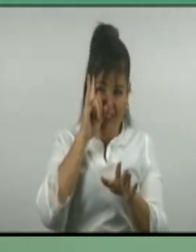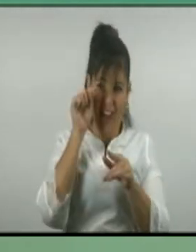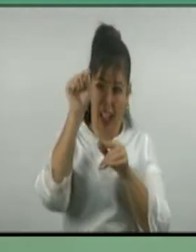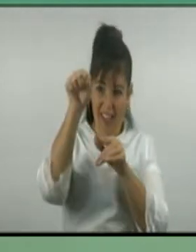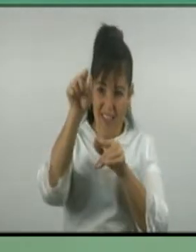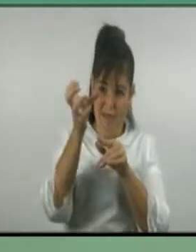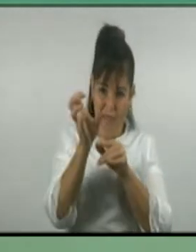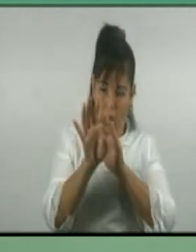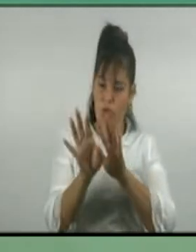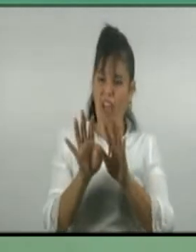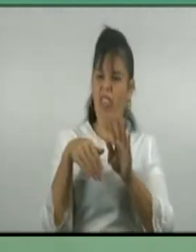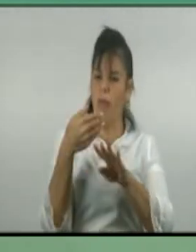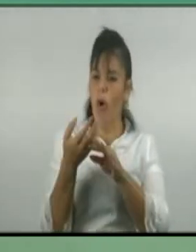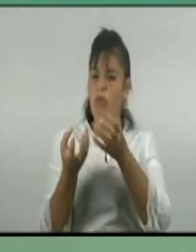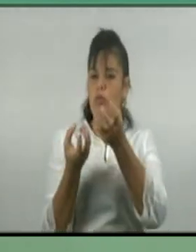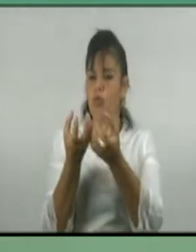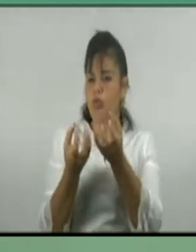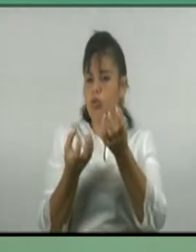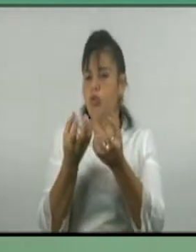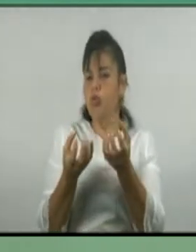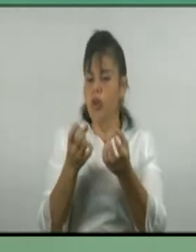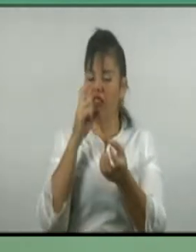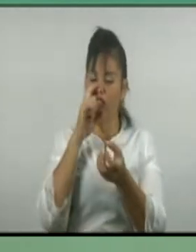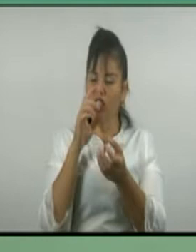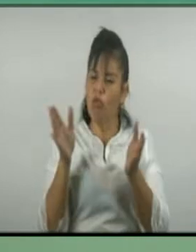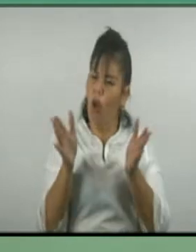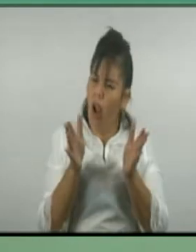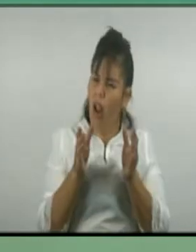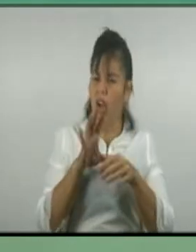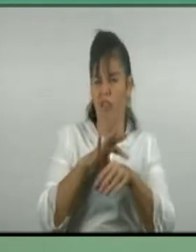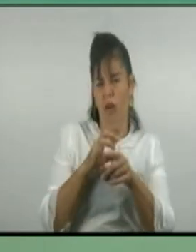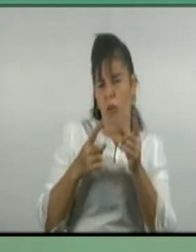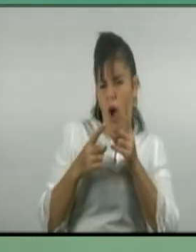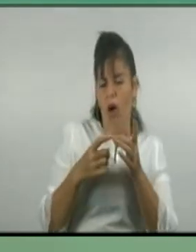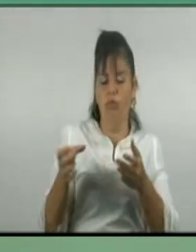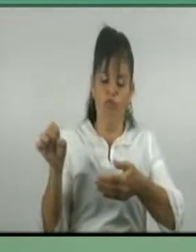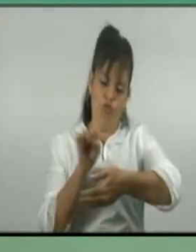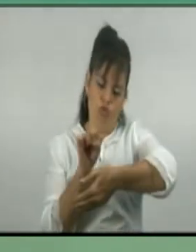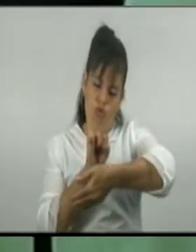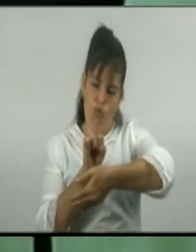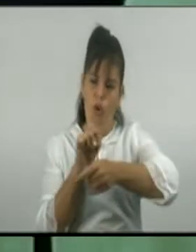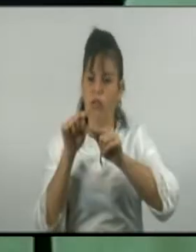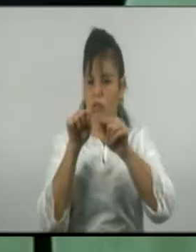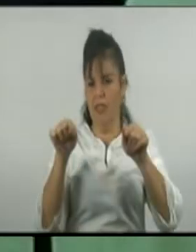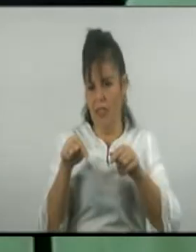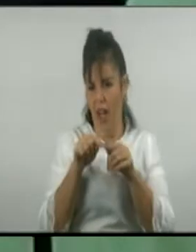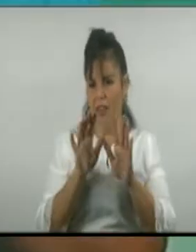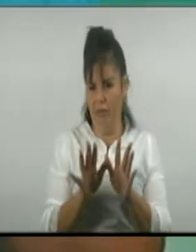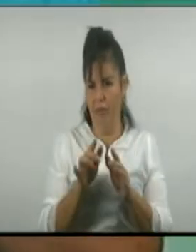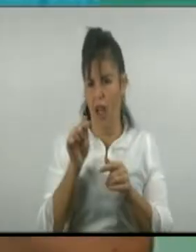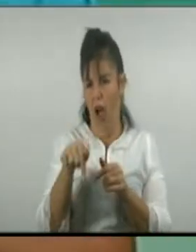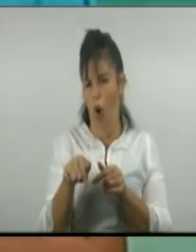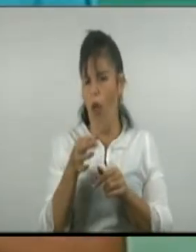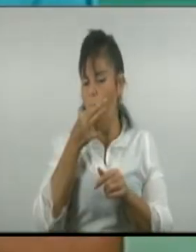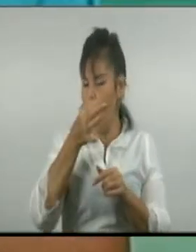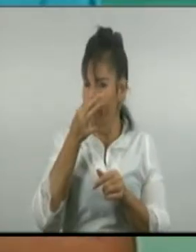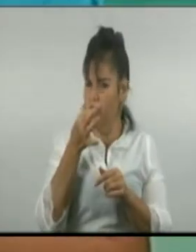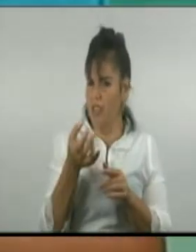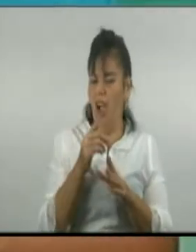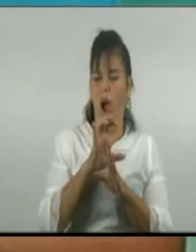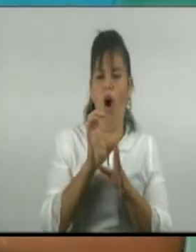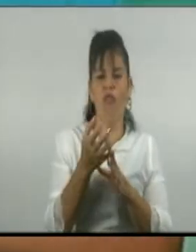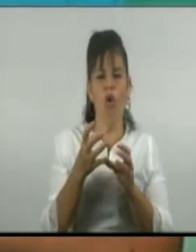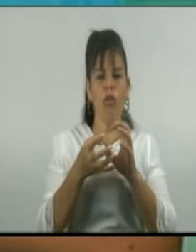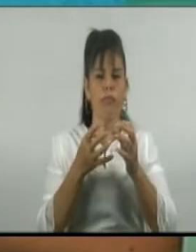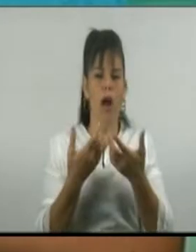se procesa y puede ofrecerse a los niños en las neonatologías vamos a un material que ayude también